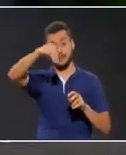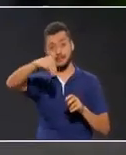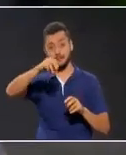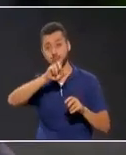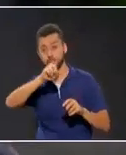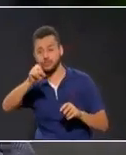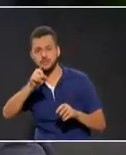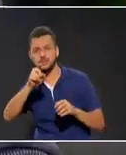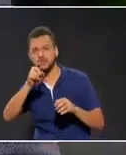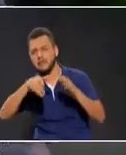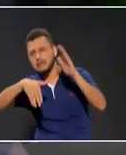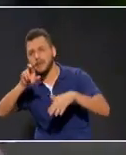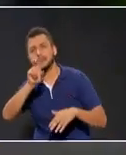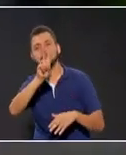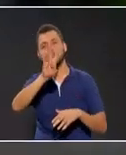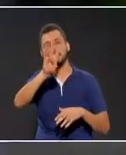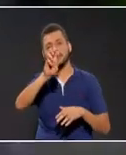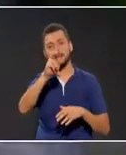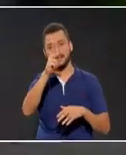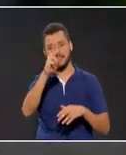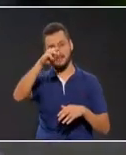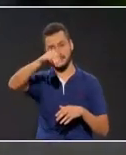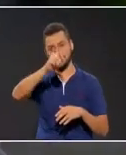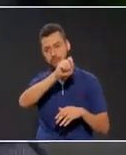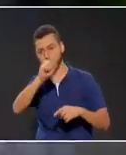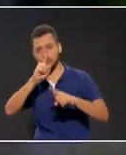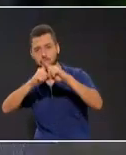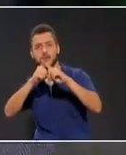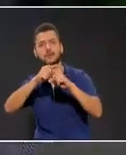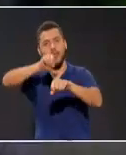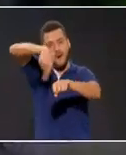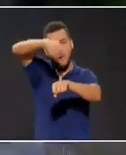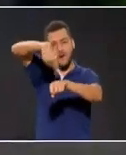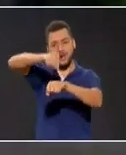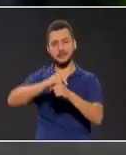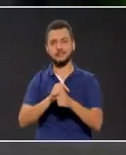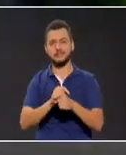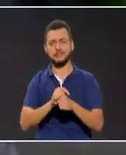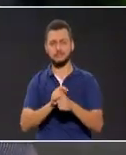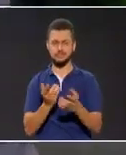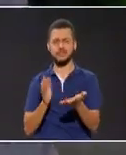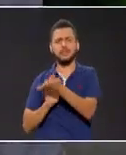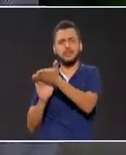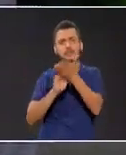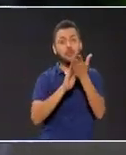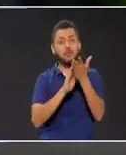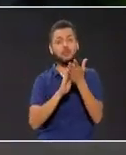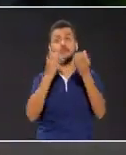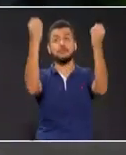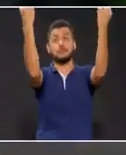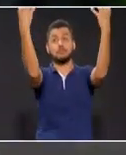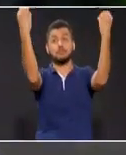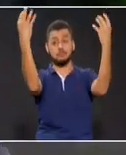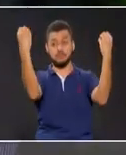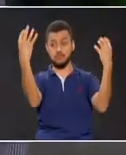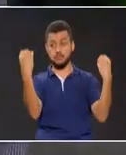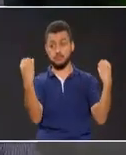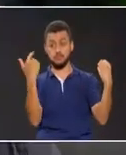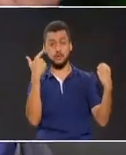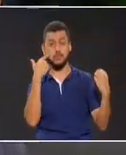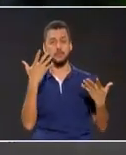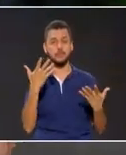hora. Nosotros vamos a implementar entonces para solucionar este problema la semaforización inteligente. ¿En qué consiste? Que llenamos la ciudad de